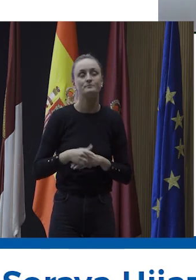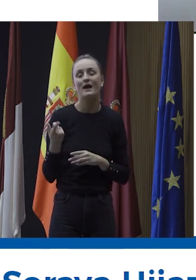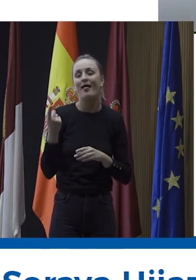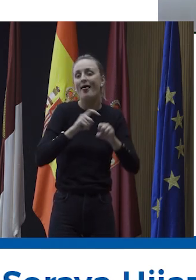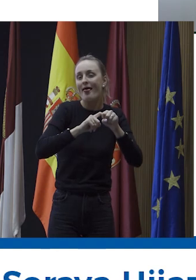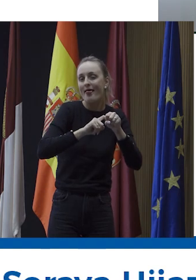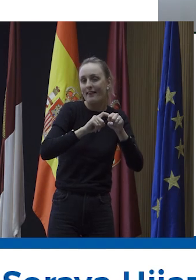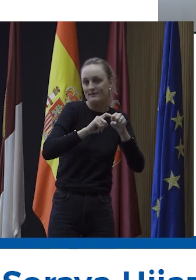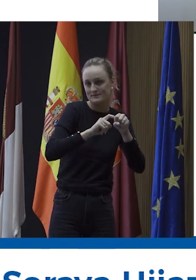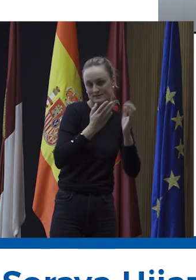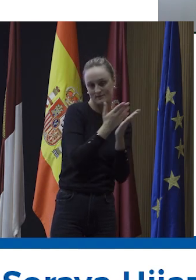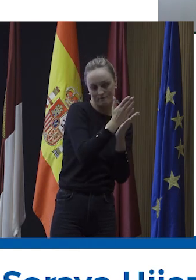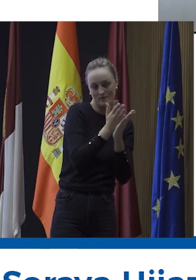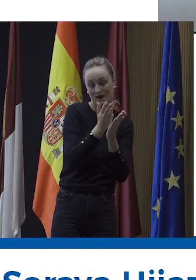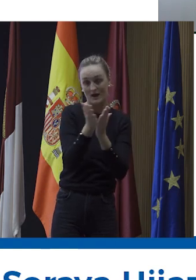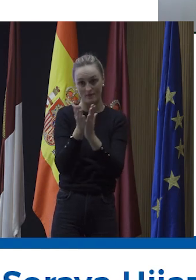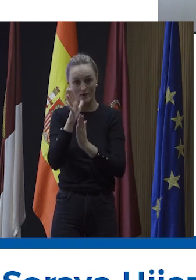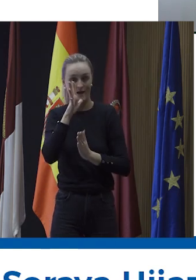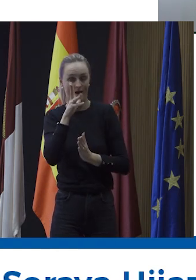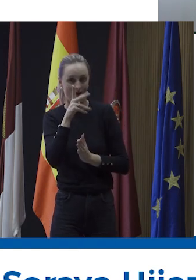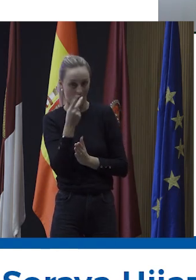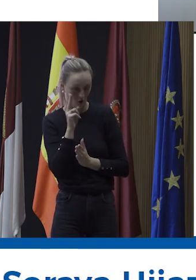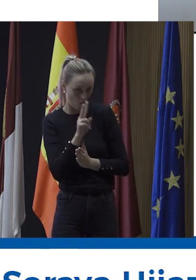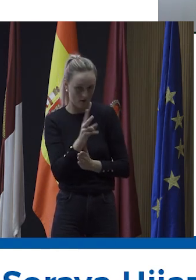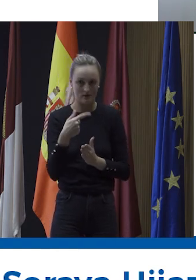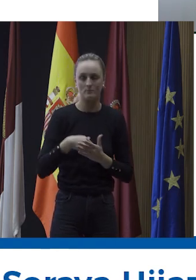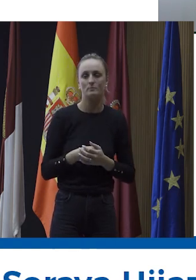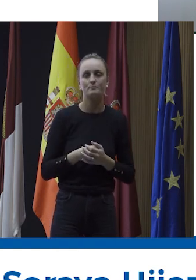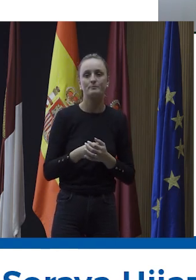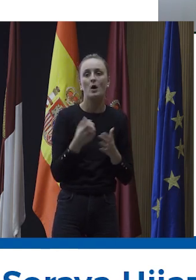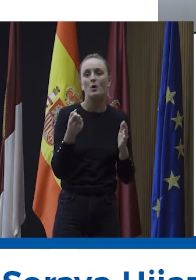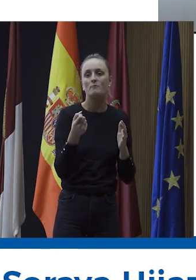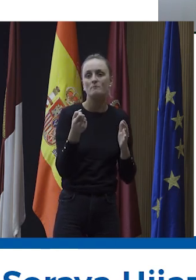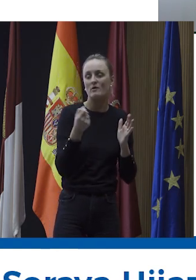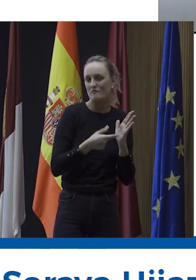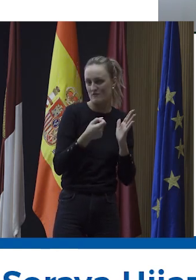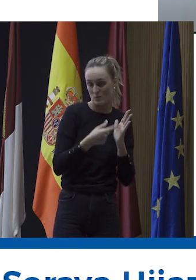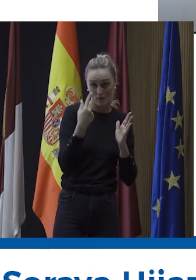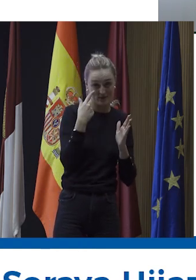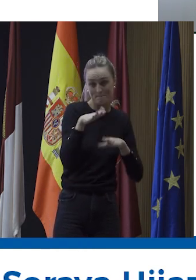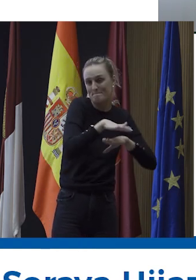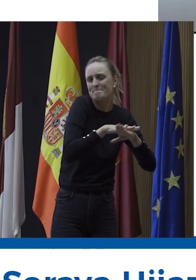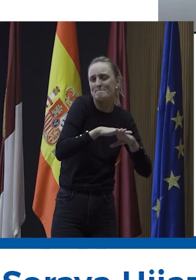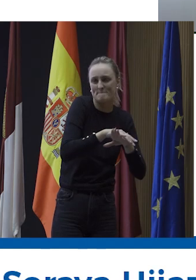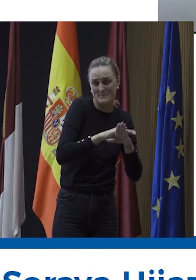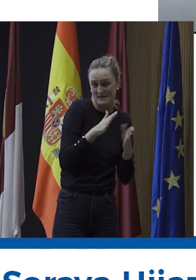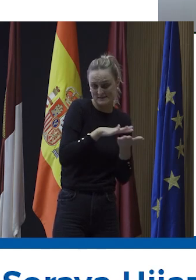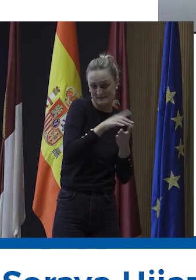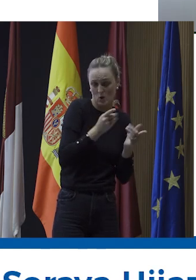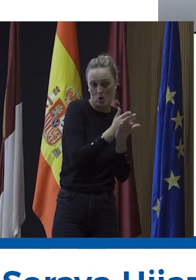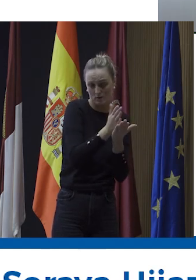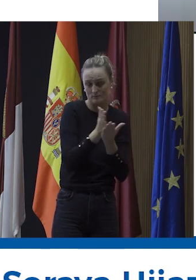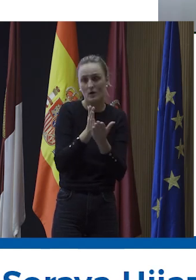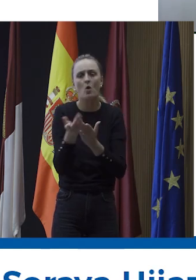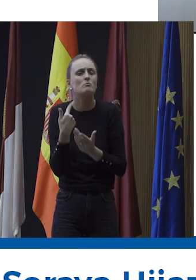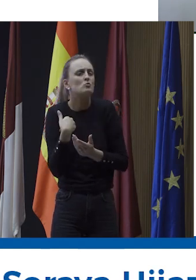los tipos de incontinencia de orina que ahora vamos a ver, los más frecuentes y los más básicos. Pero una de las preguntas más frecuentes es